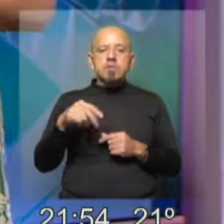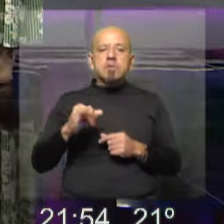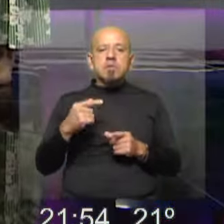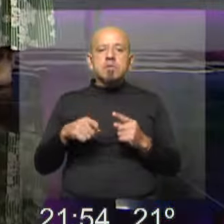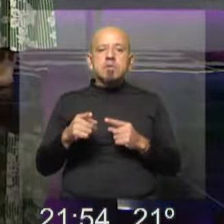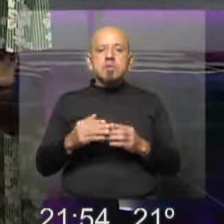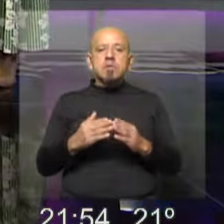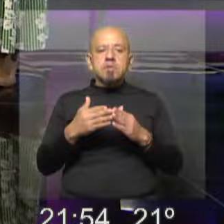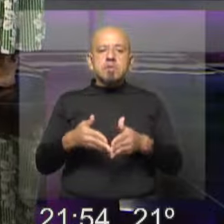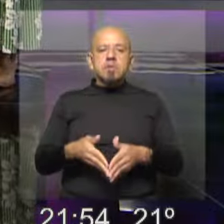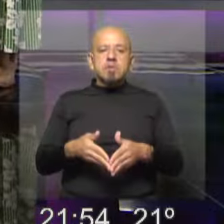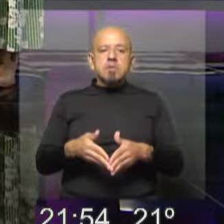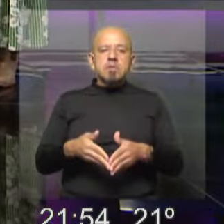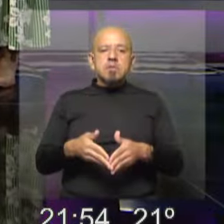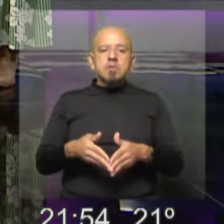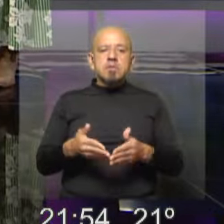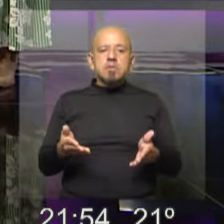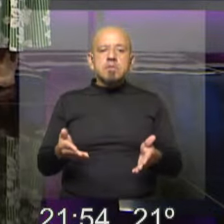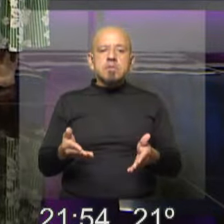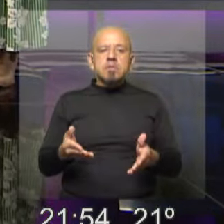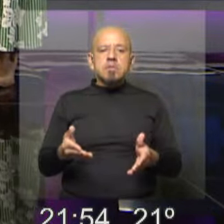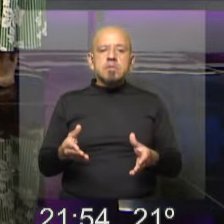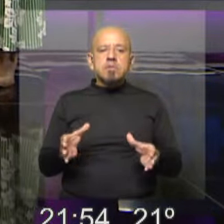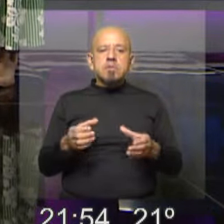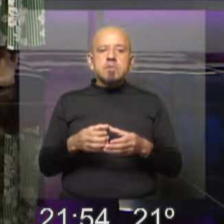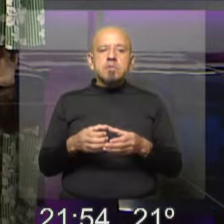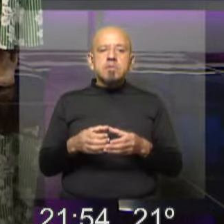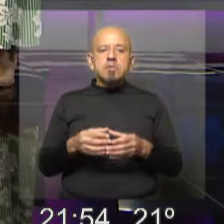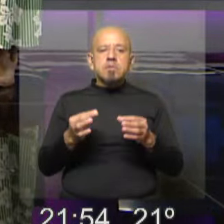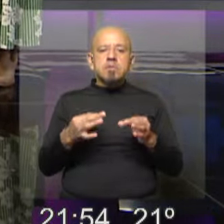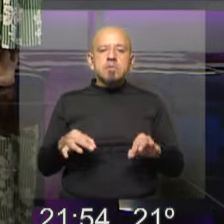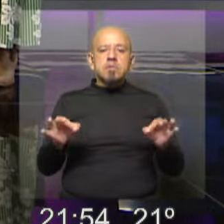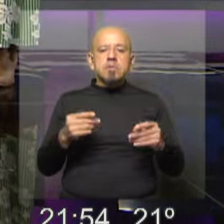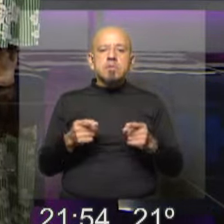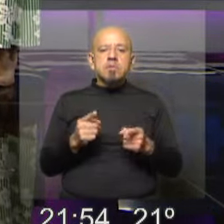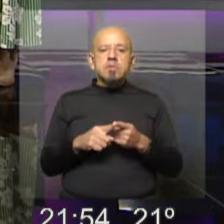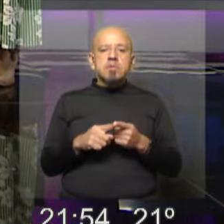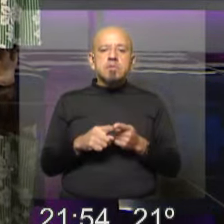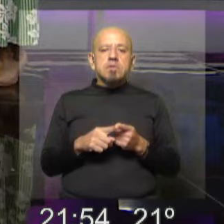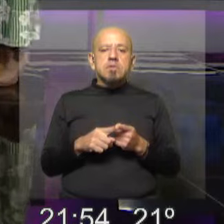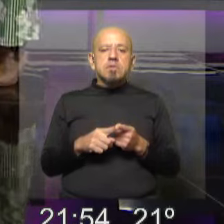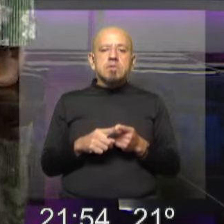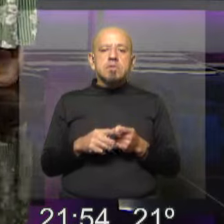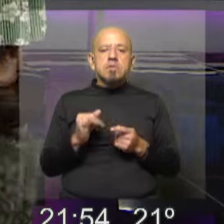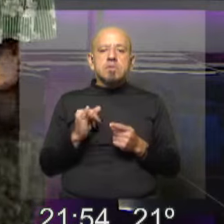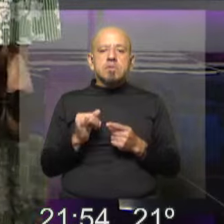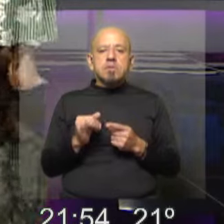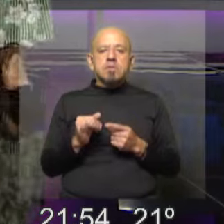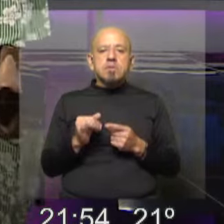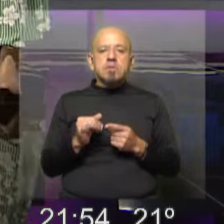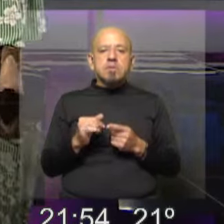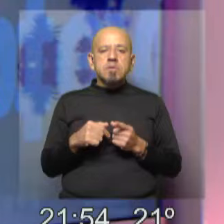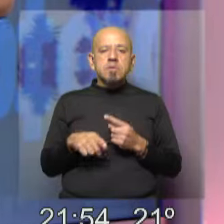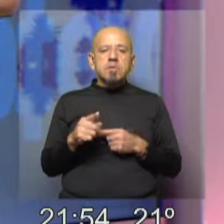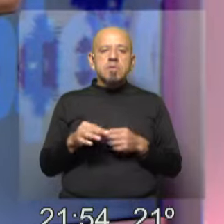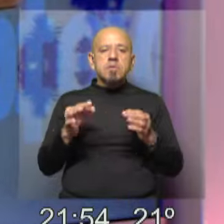La playa. Es la playa, es claro. La playa. Sí. Es un grupo de teatro, el grupo Babilonia. Ah, bueno. Está Eduardo Migliori con sí, eso. Claro. Sí, que están haciendo todo este